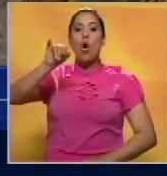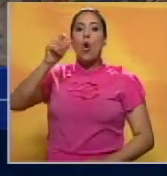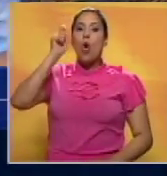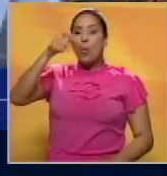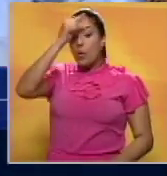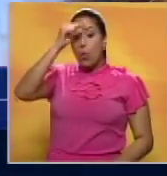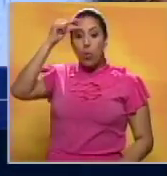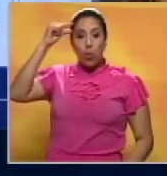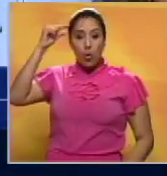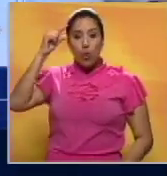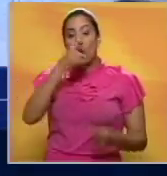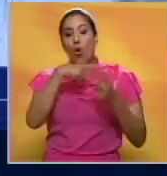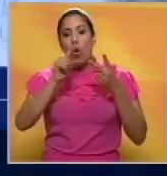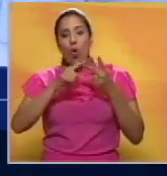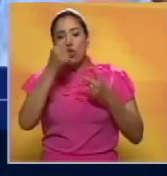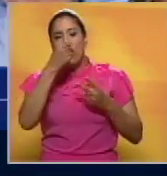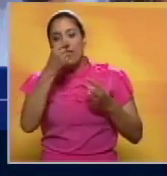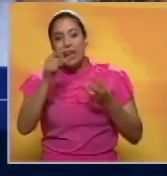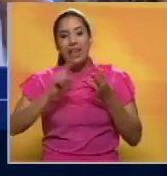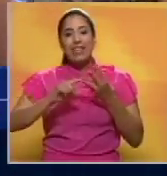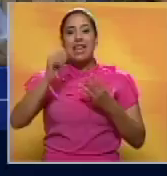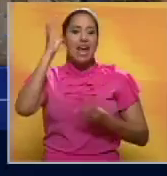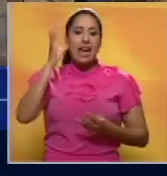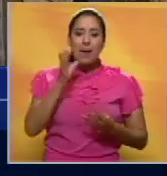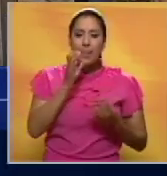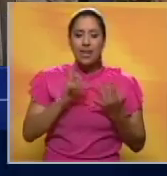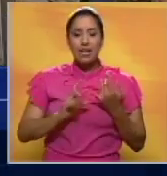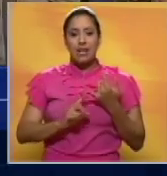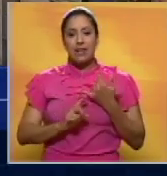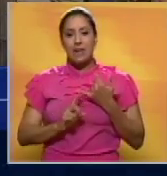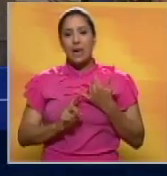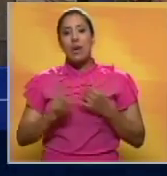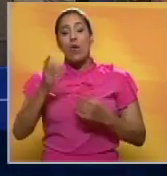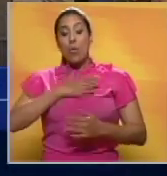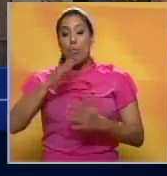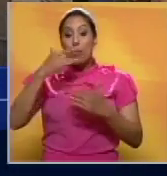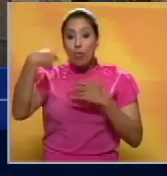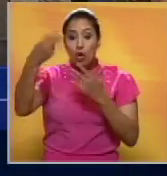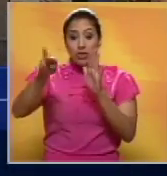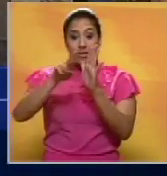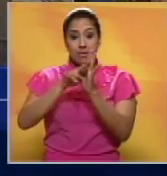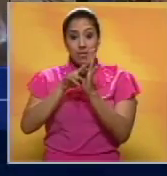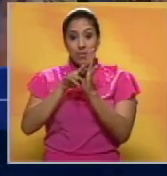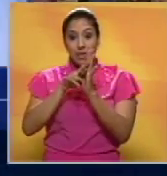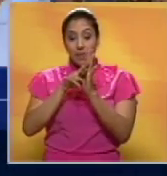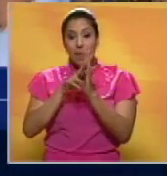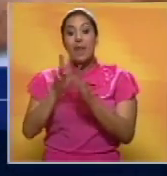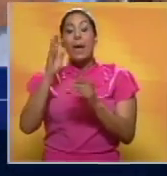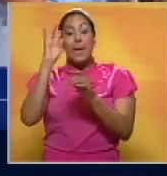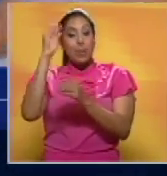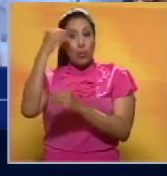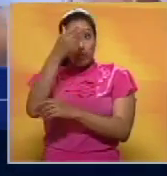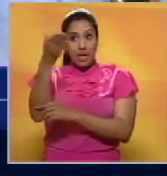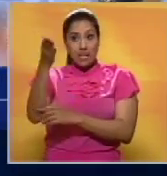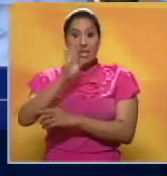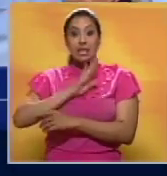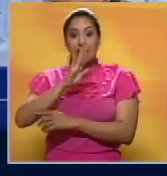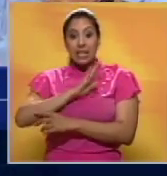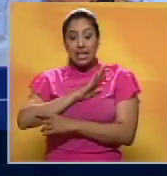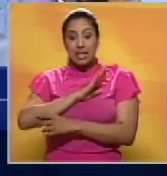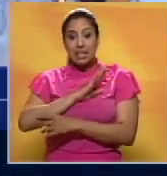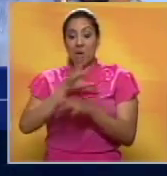Borges, a Freddy Guevara, a Enrique Capriles Radonsky. La próxima vez que piensen en